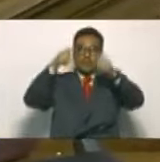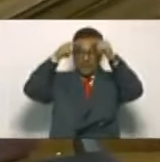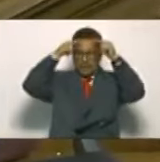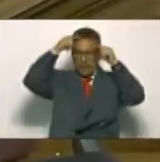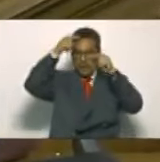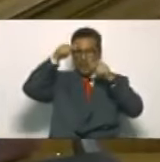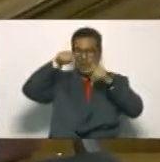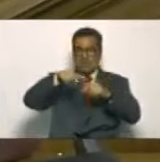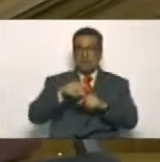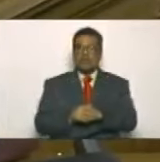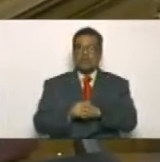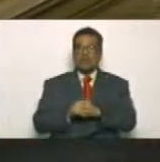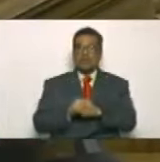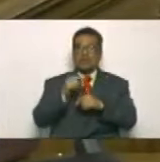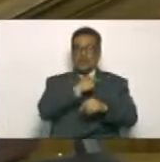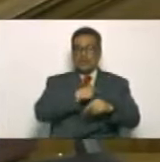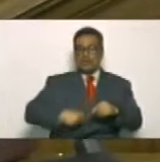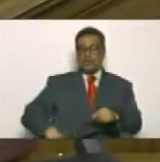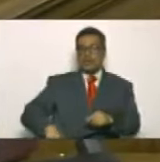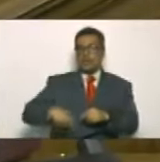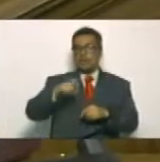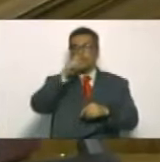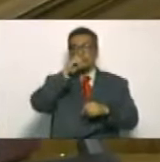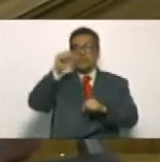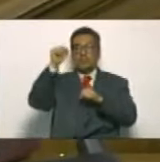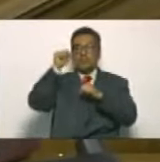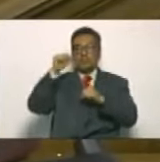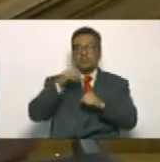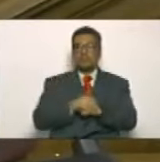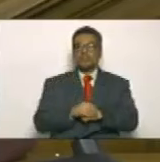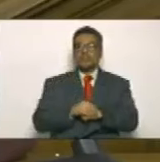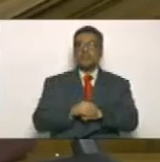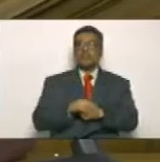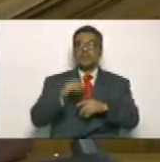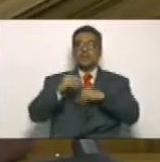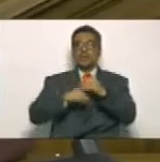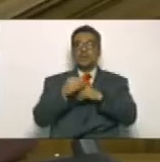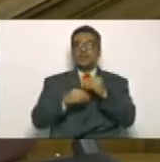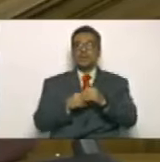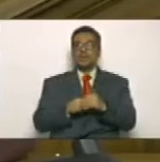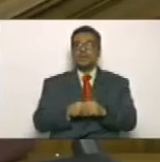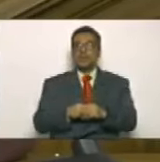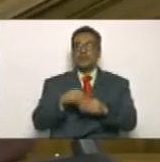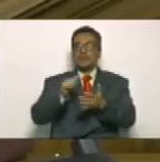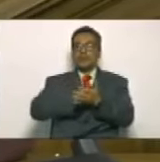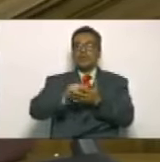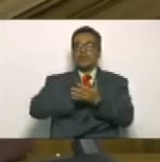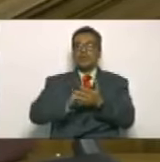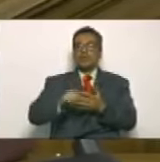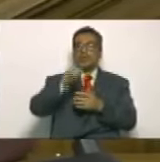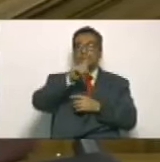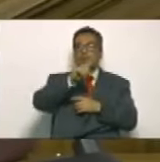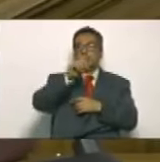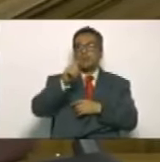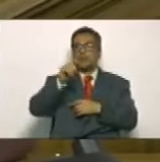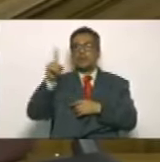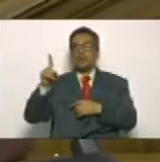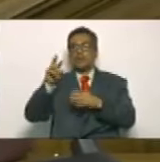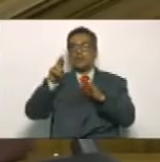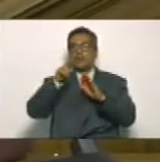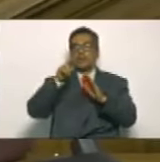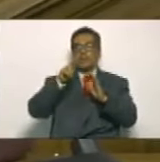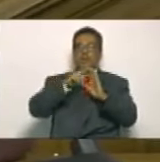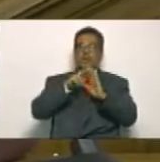Rafael Chávez Frías y presidente Nicolás Maduro Moros, de conformidad con lo establecido en el artículo 111 del